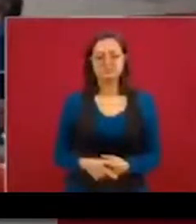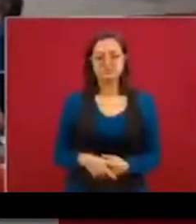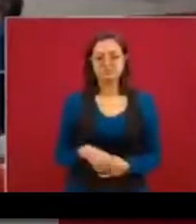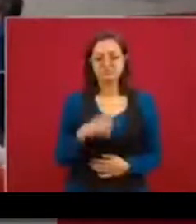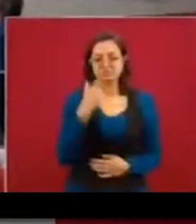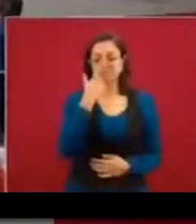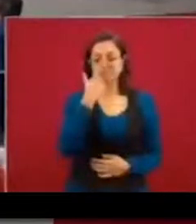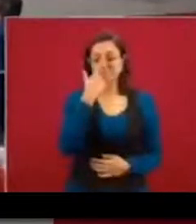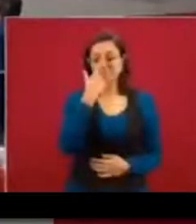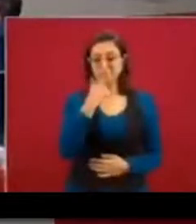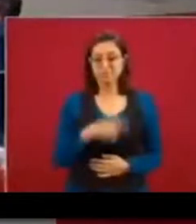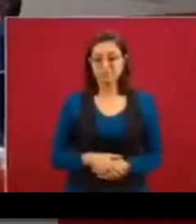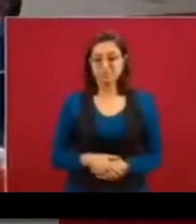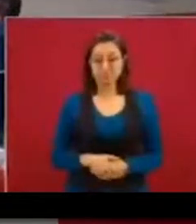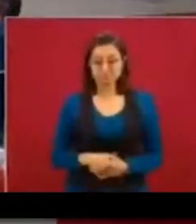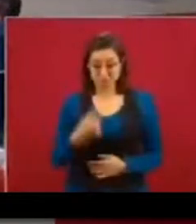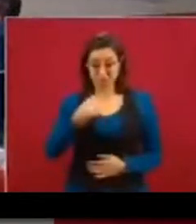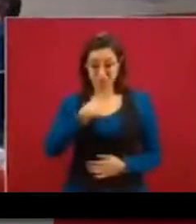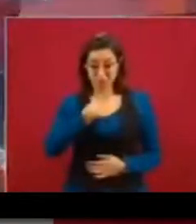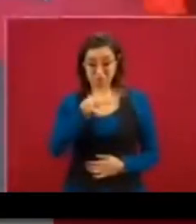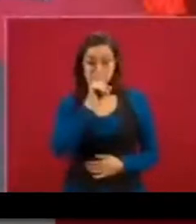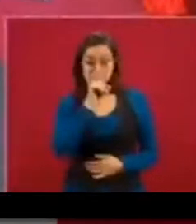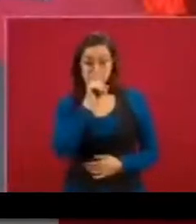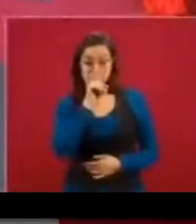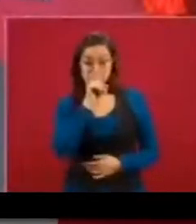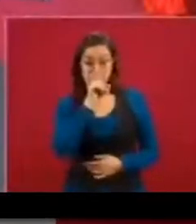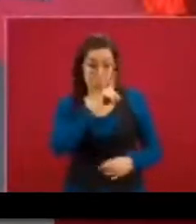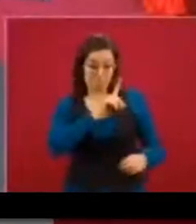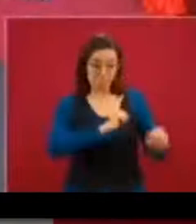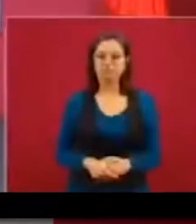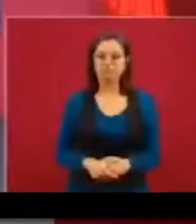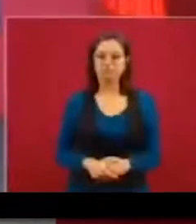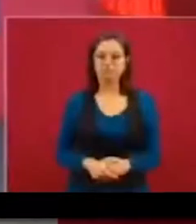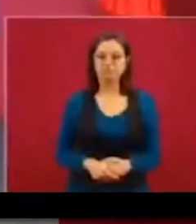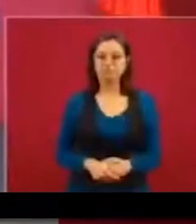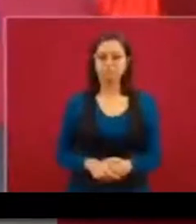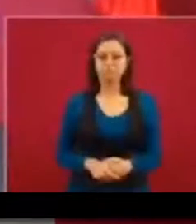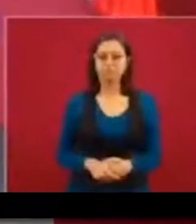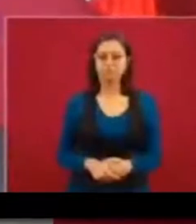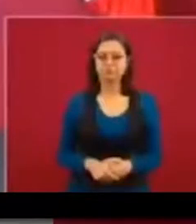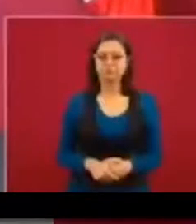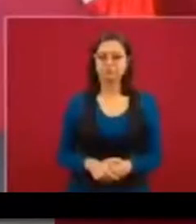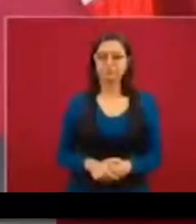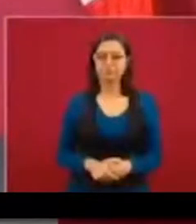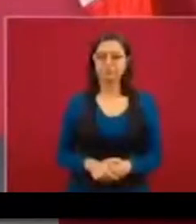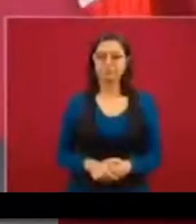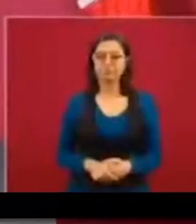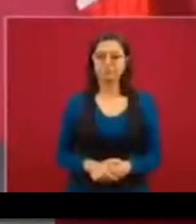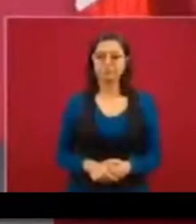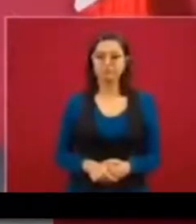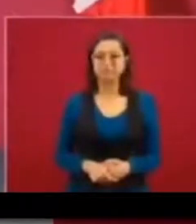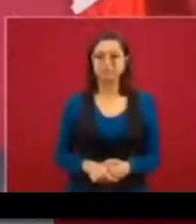Y me van a decir que es censura. No, rienda suelta